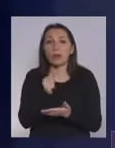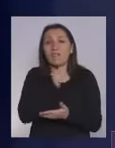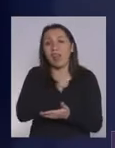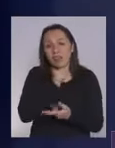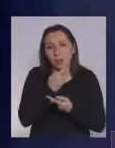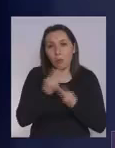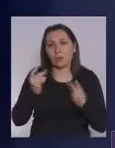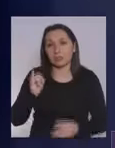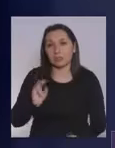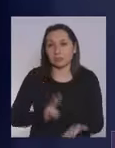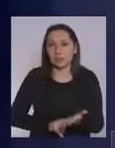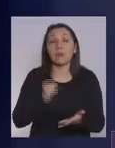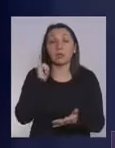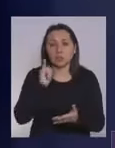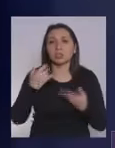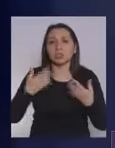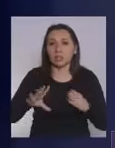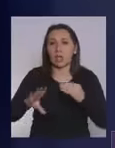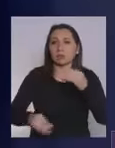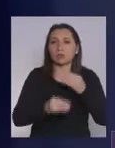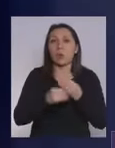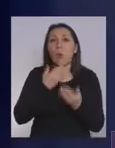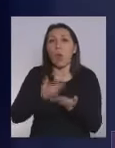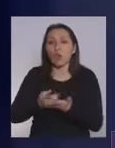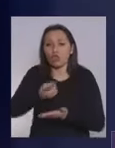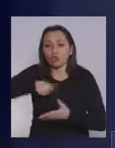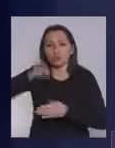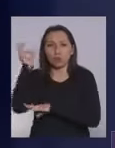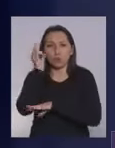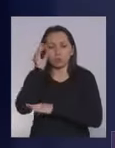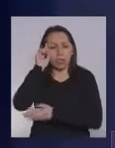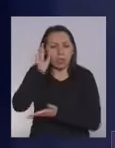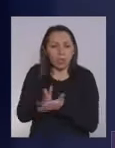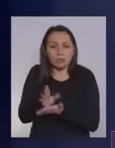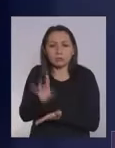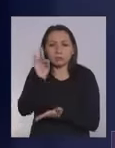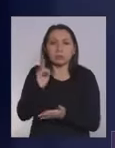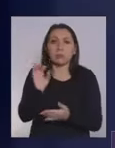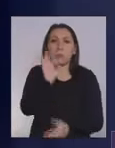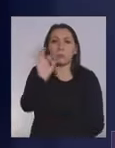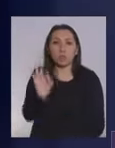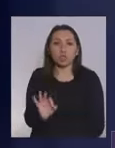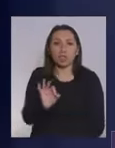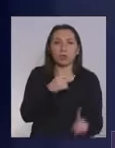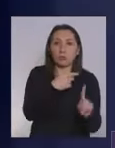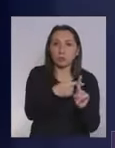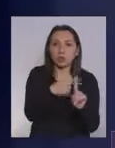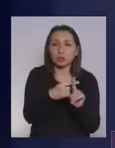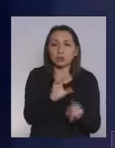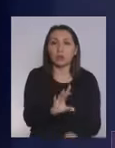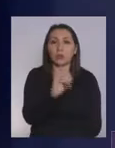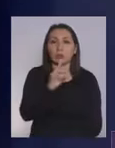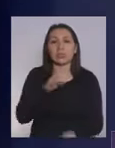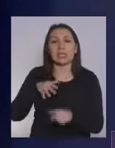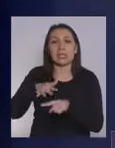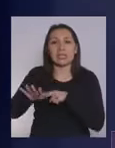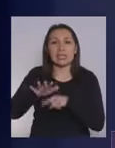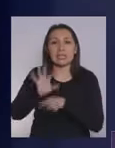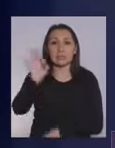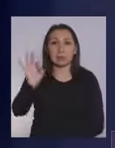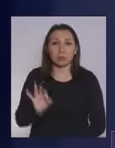publicado pero sí lo hemos incorporado en la toma de decisiones son el porcentaje de positividad que nosotros teníamos 15 por